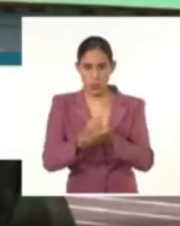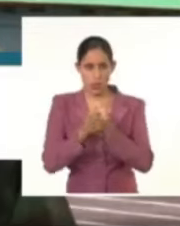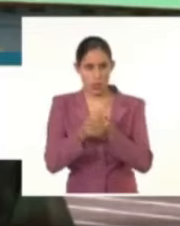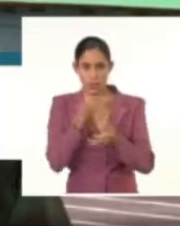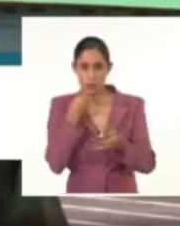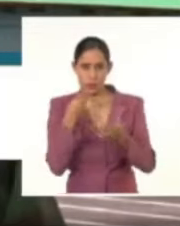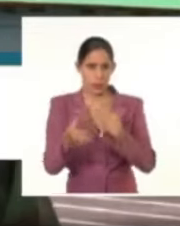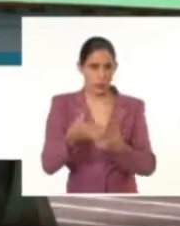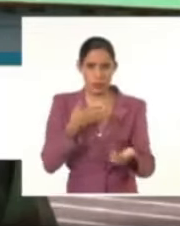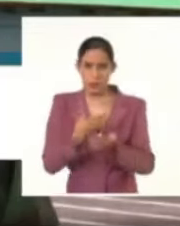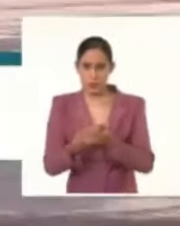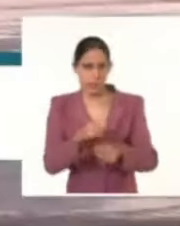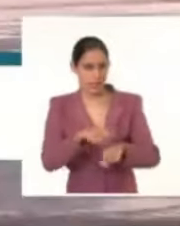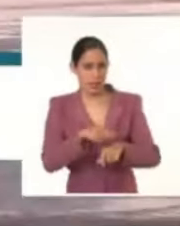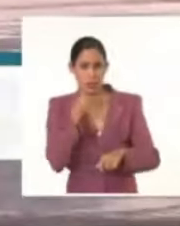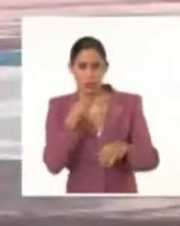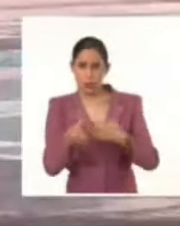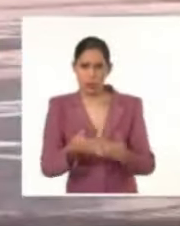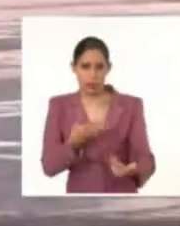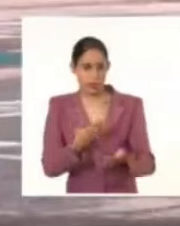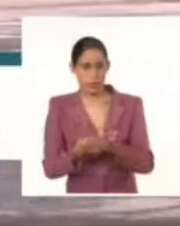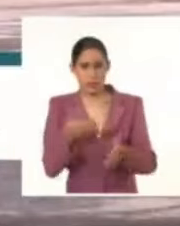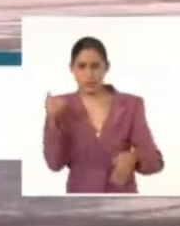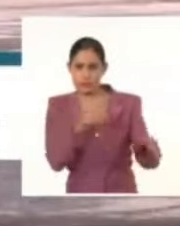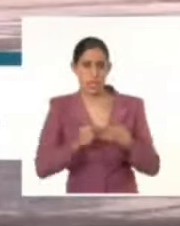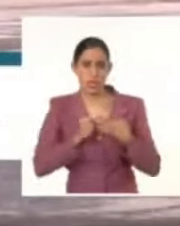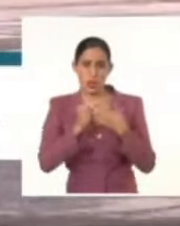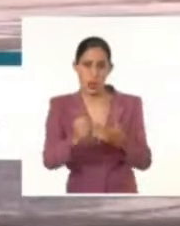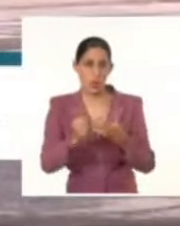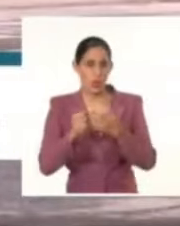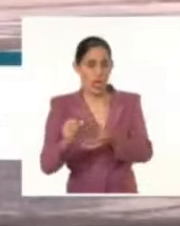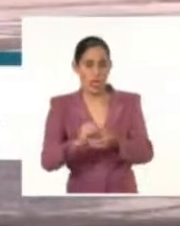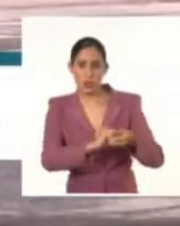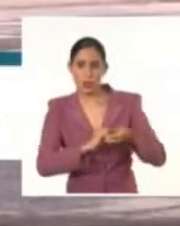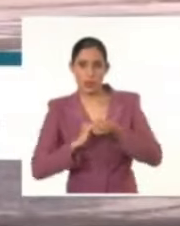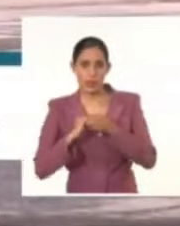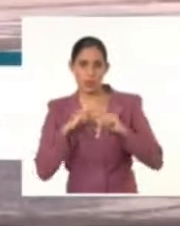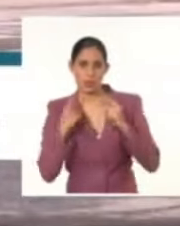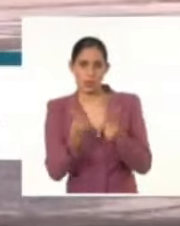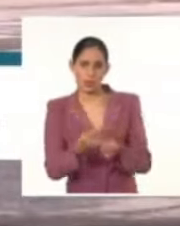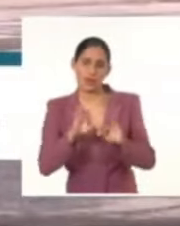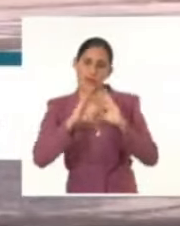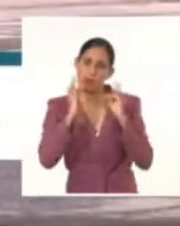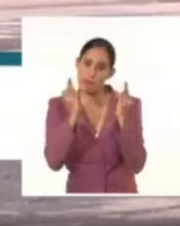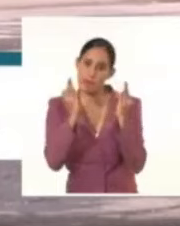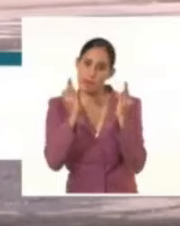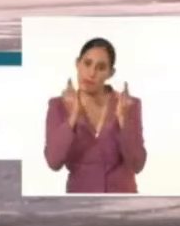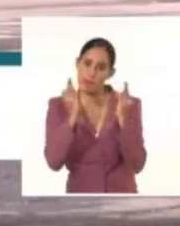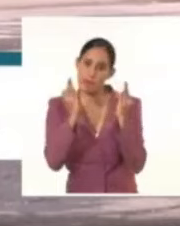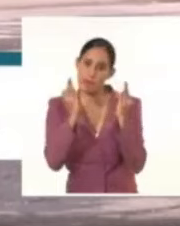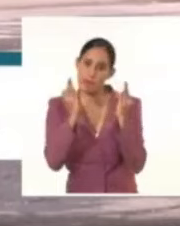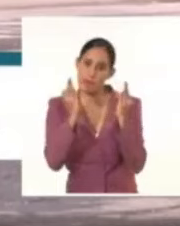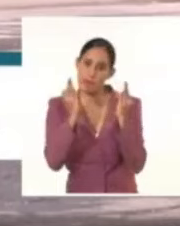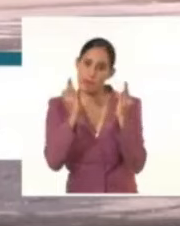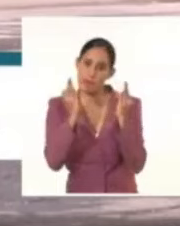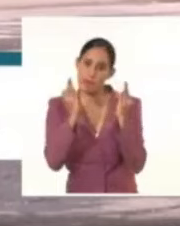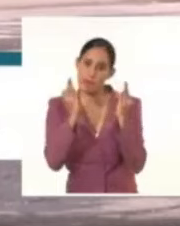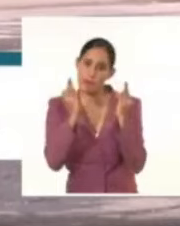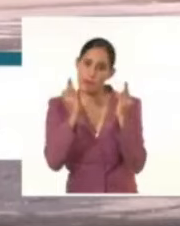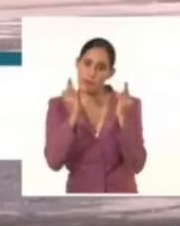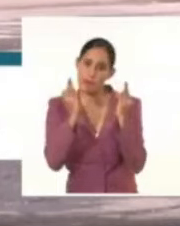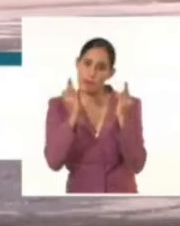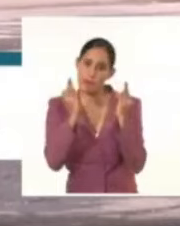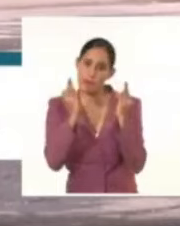One. El tiempo que sea necesario también. Sí. Vamos a apoyar a otra persona. Hay niños, ancianos. Tú sabes qué sucede,